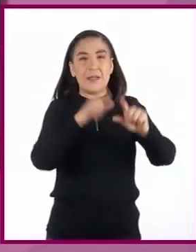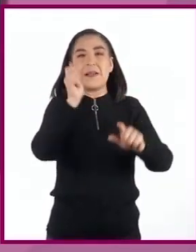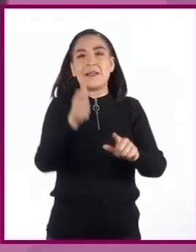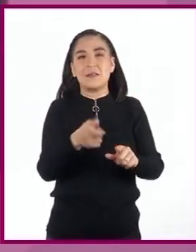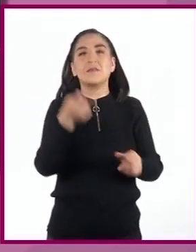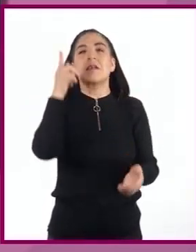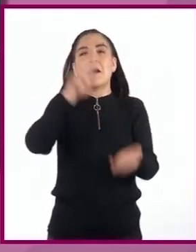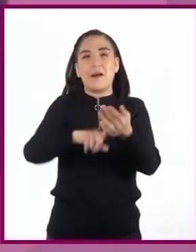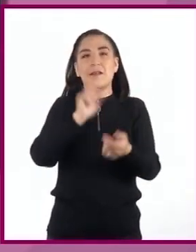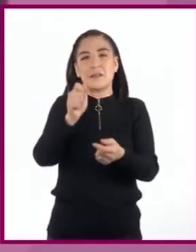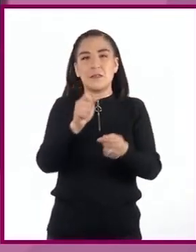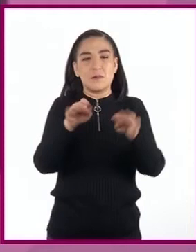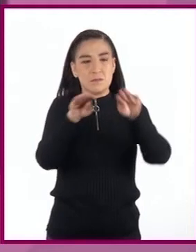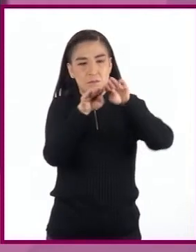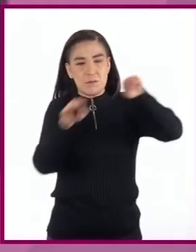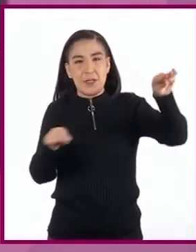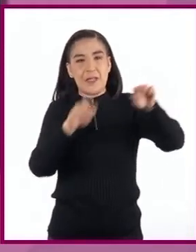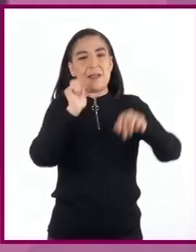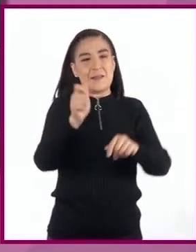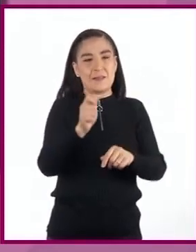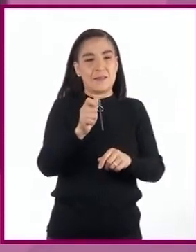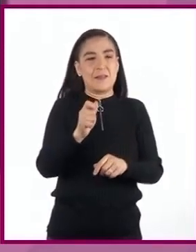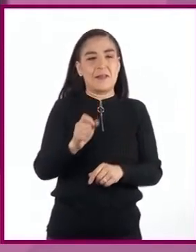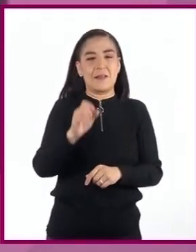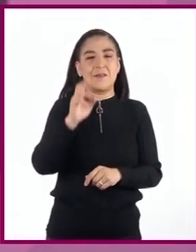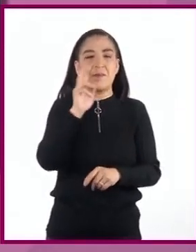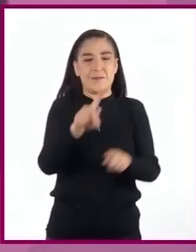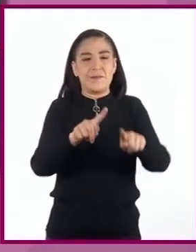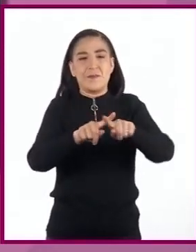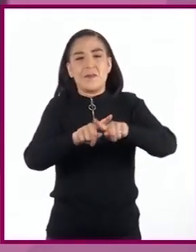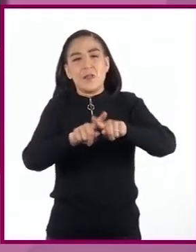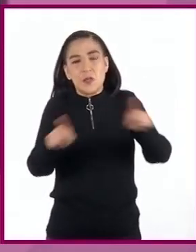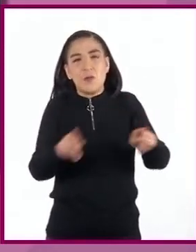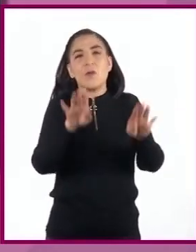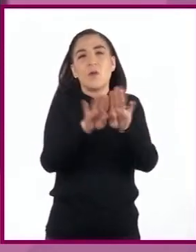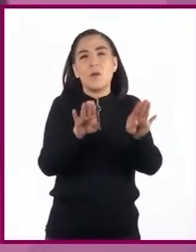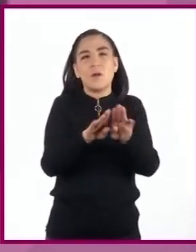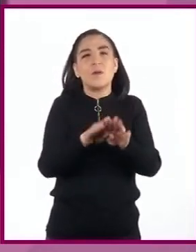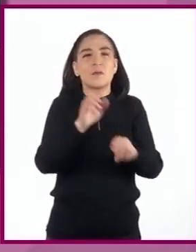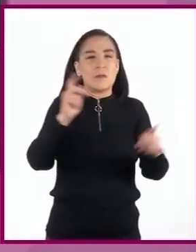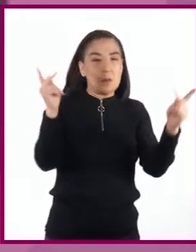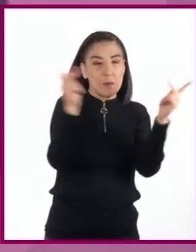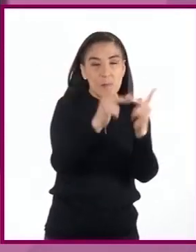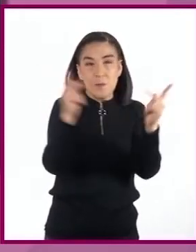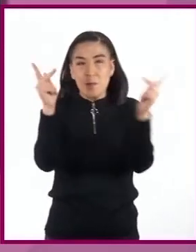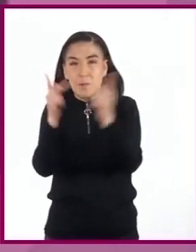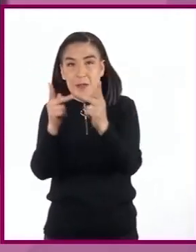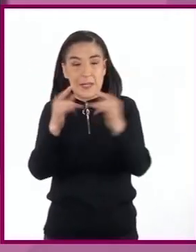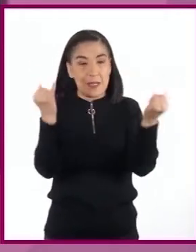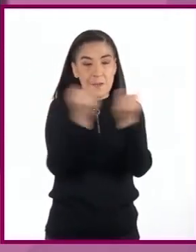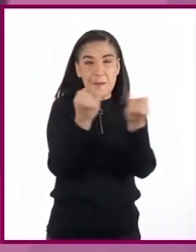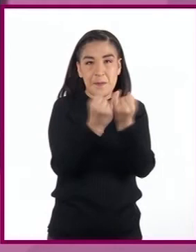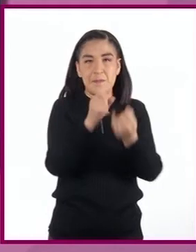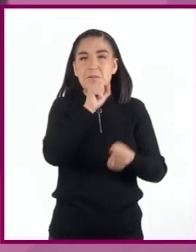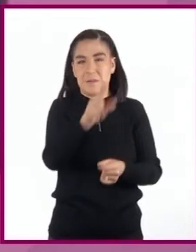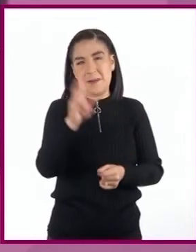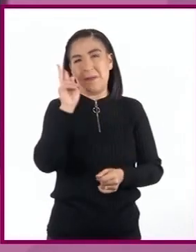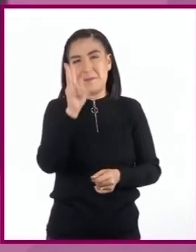de la longitud de un lado común a ellos. Comparemos estas medidas para determinar si son congruentes entre